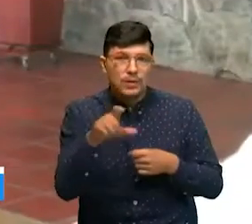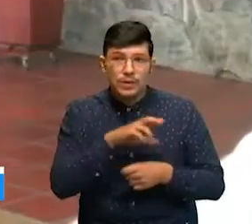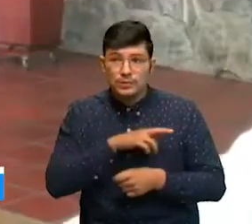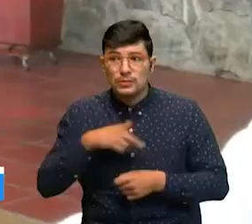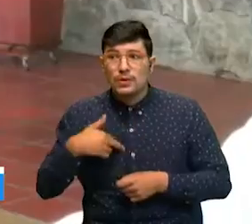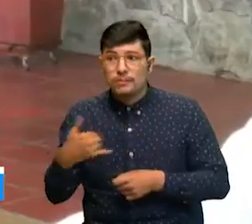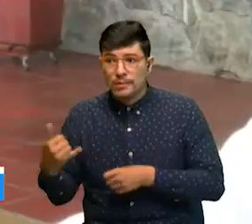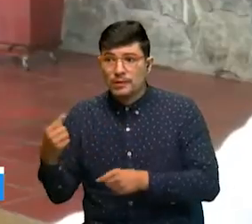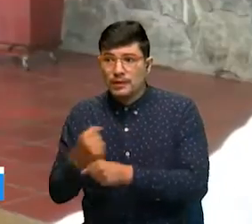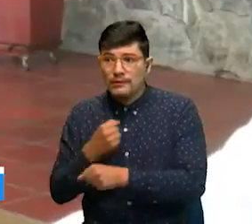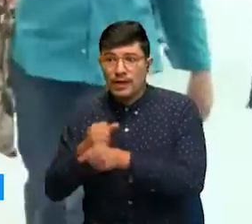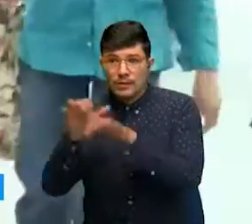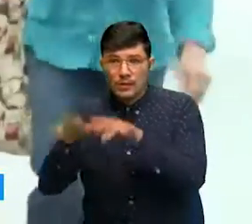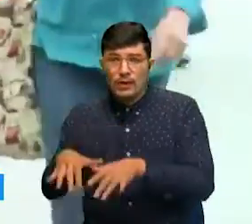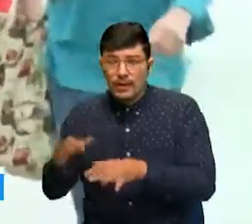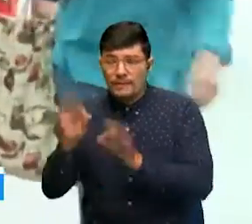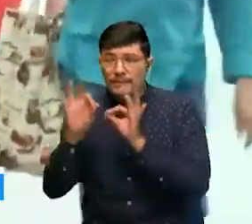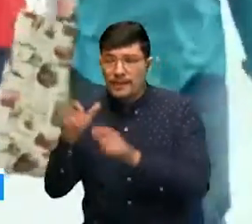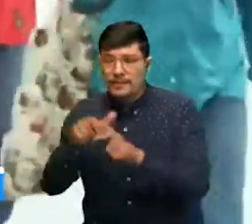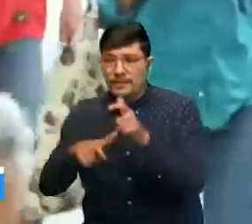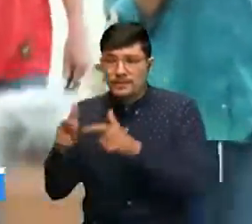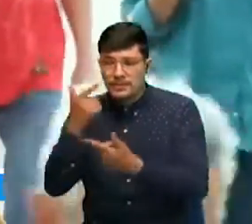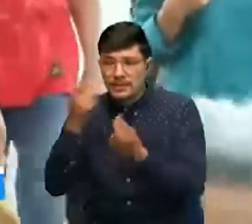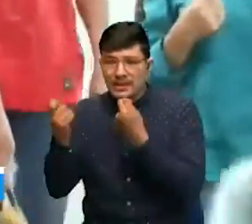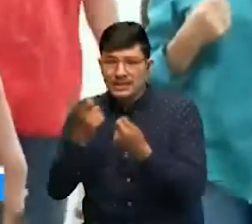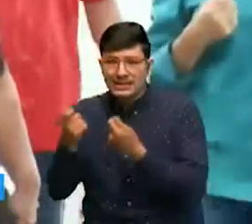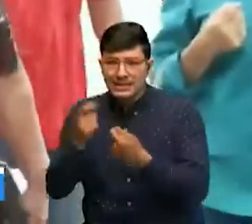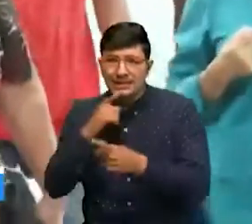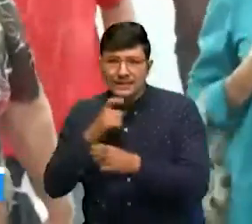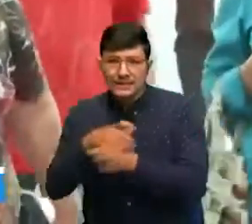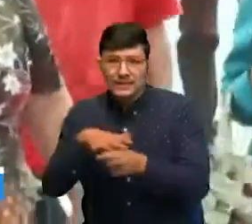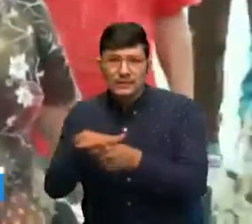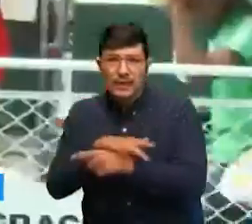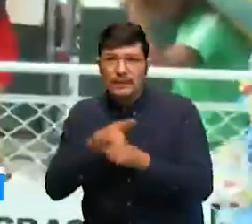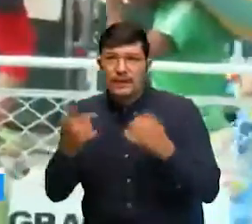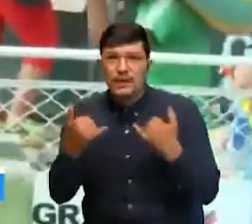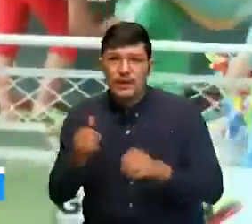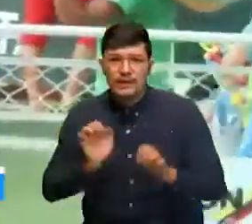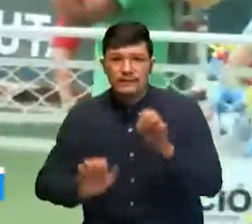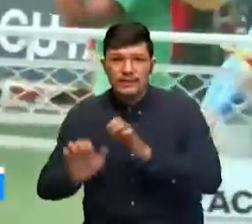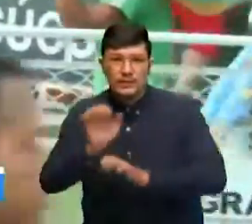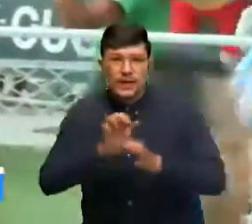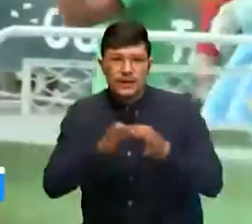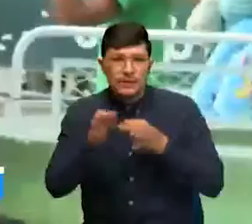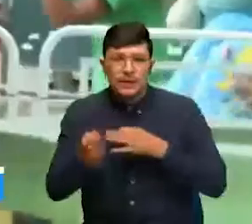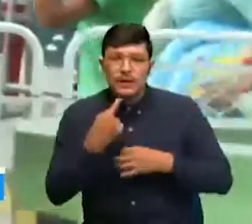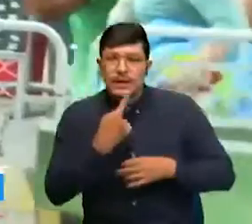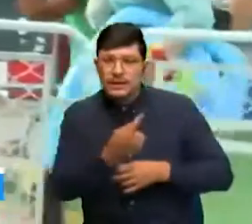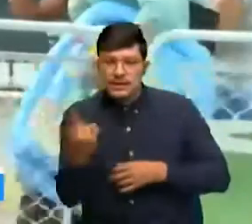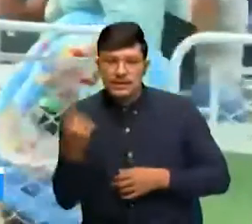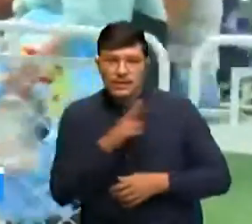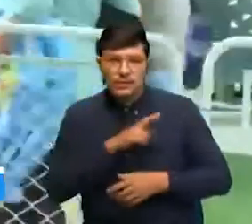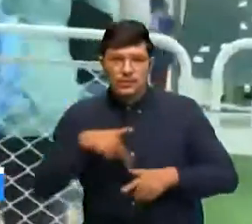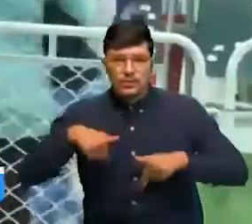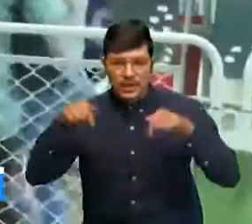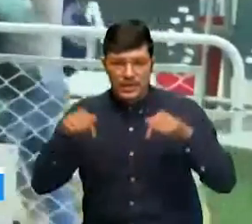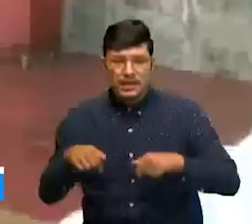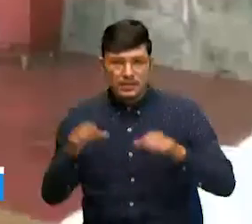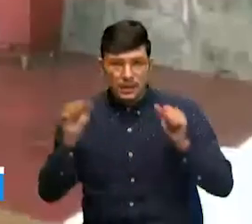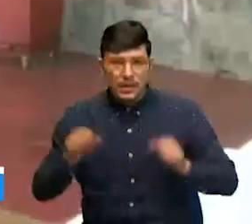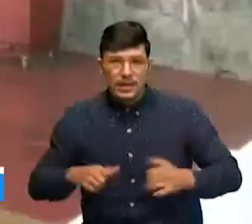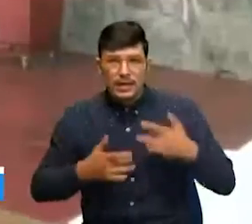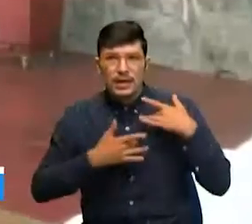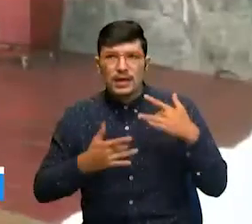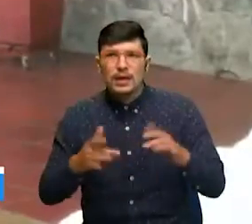manejando una situación con una coyuntura muy fuerte y viene la defensoría viene la defensoría decirle al ciudadano aquí estamos estamos para colaborarles